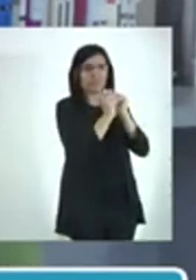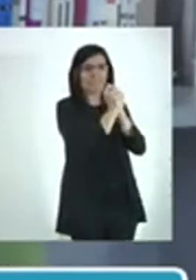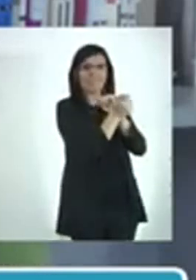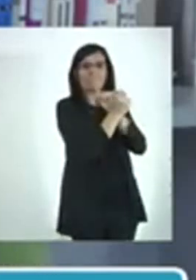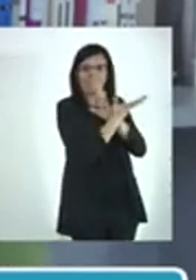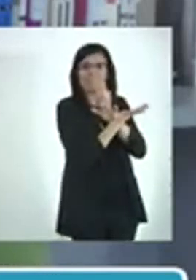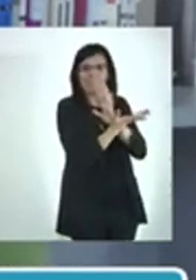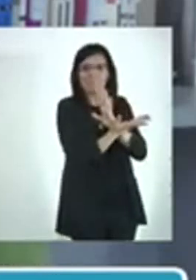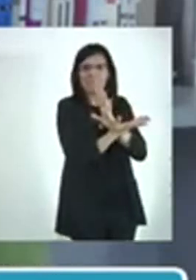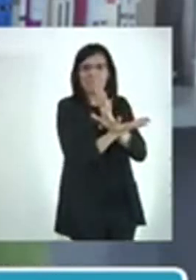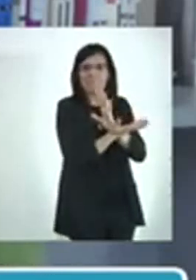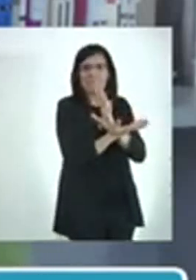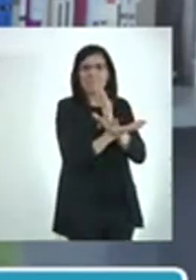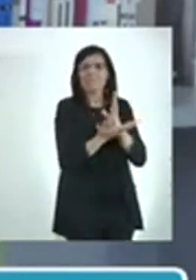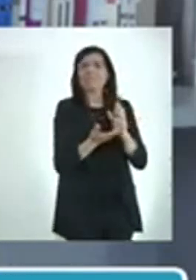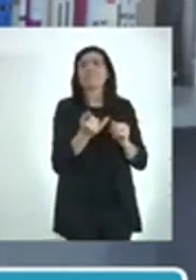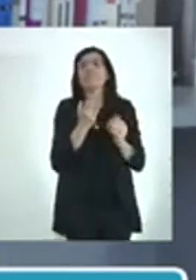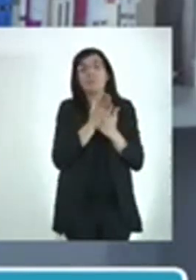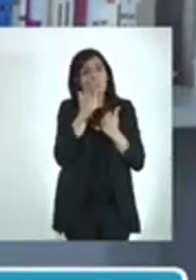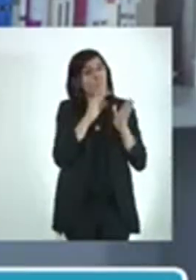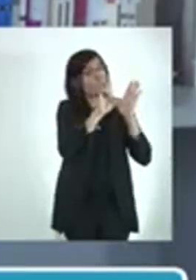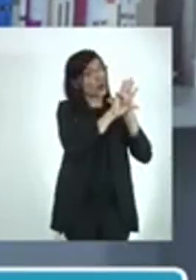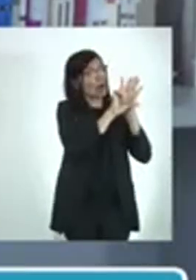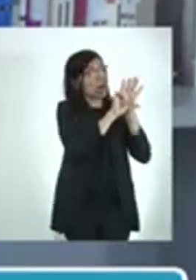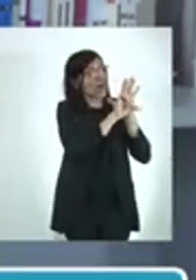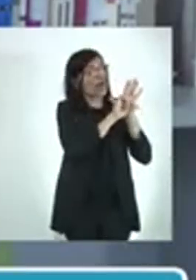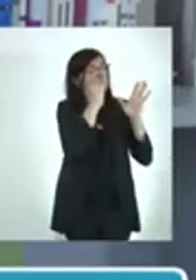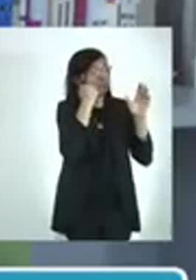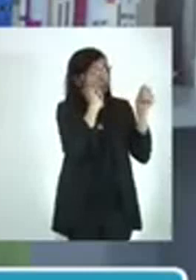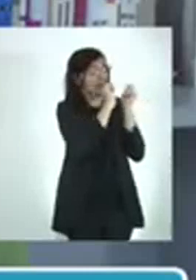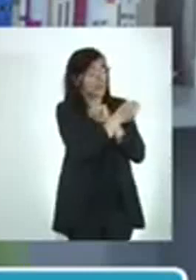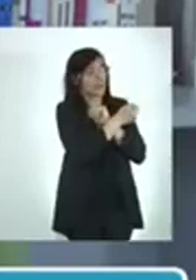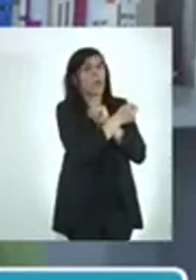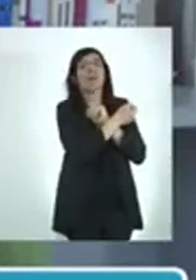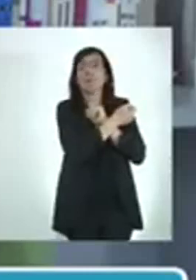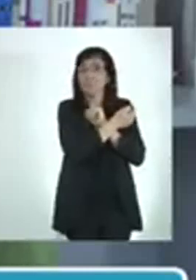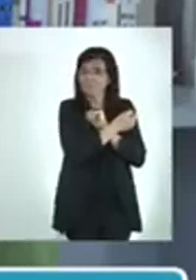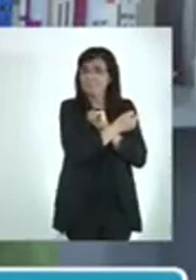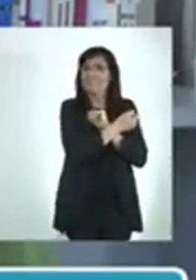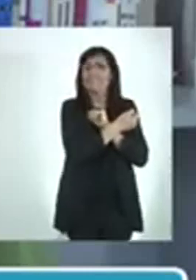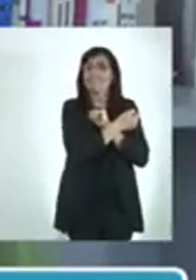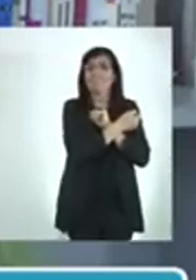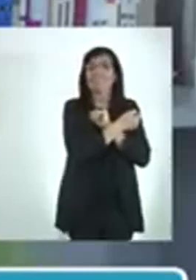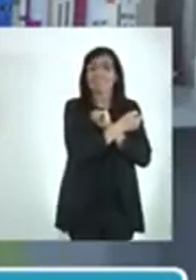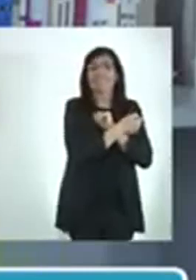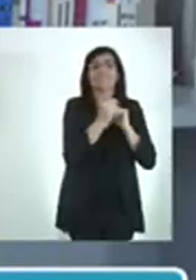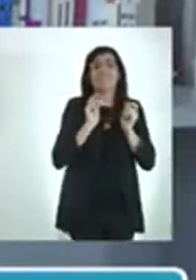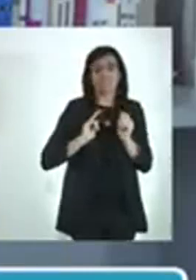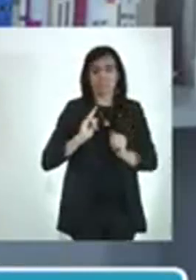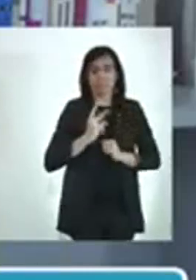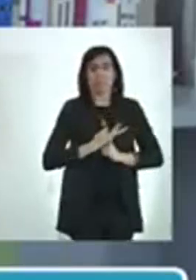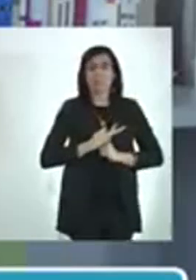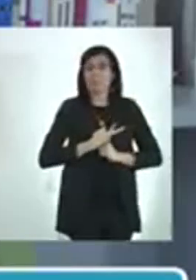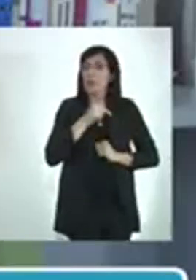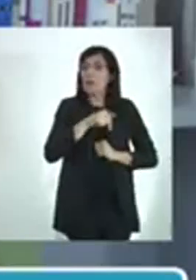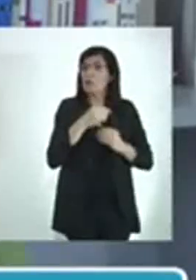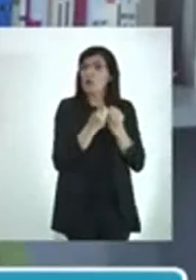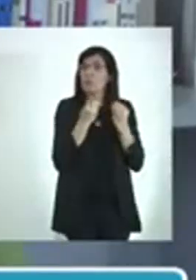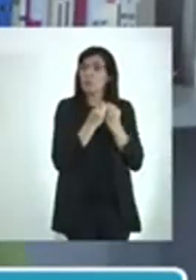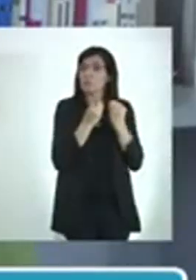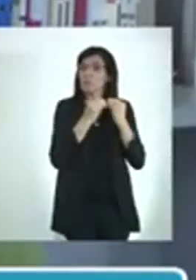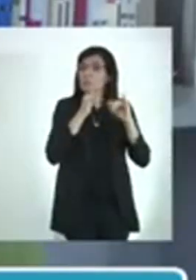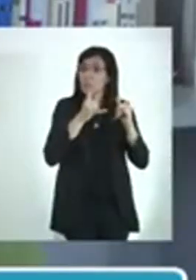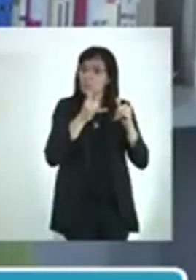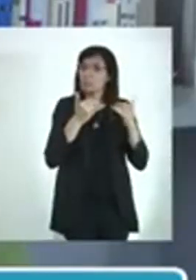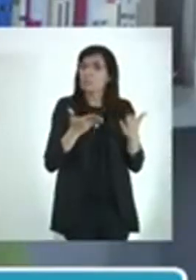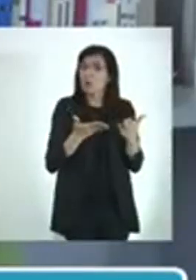en la sociedad, siempre hubo personas trans en la Argentina, pero ahora hay adolescentes que están transicionando, digo, todos estos